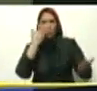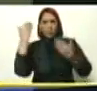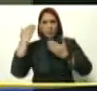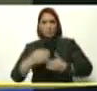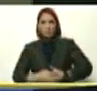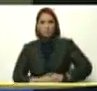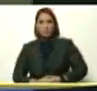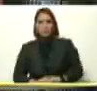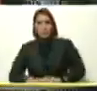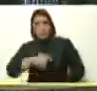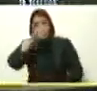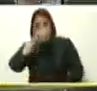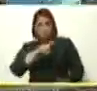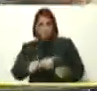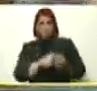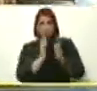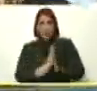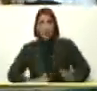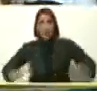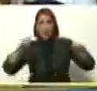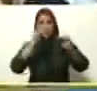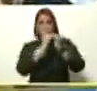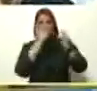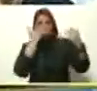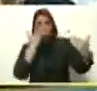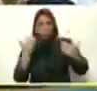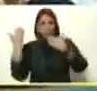Anzoátegui, Marcia Moreno de Marcano.